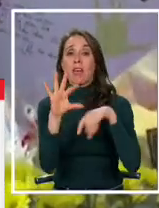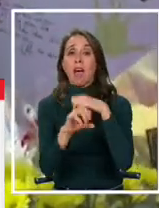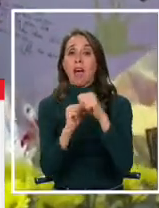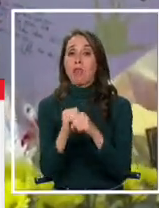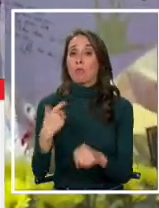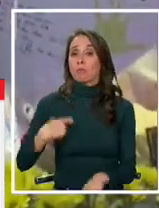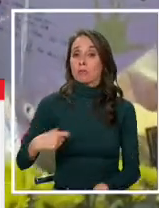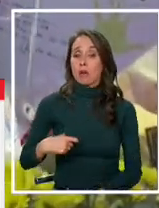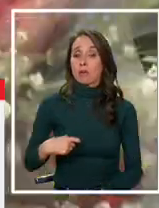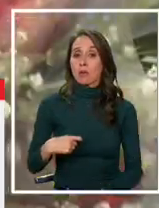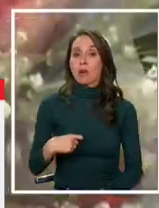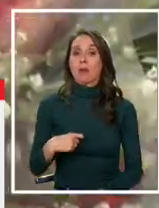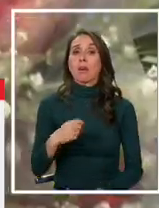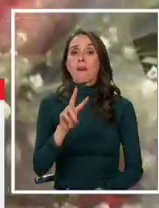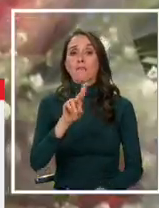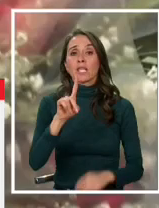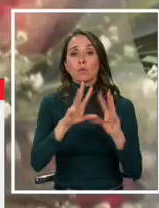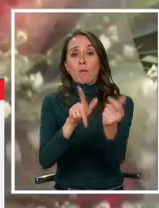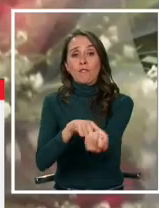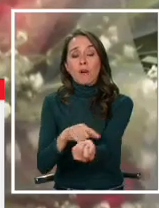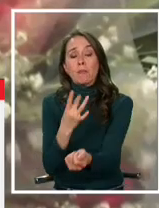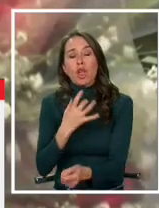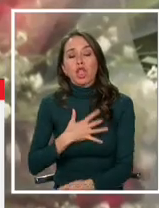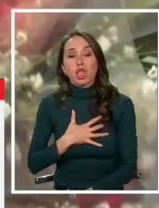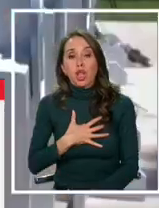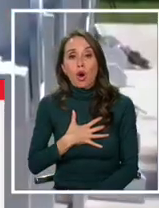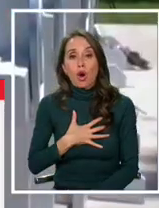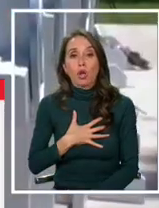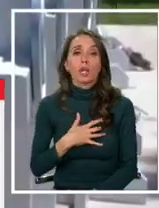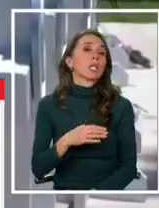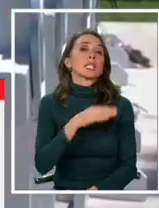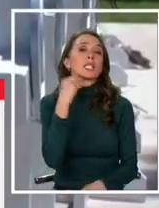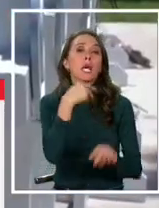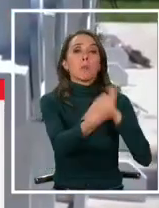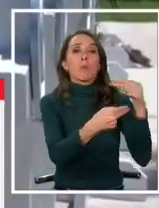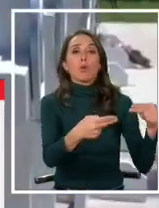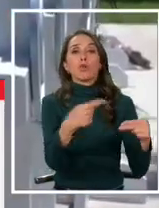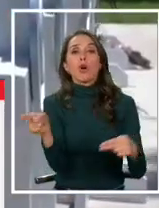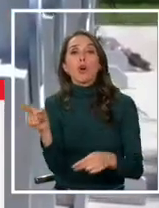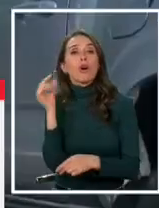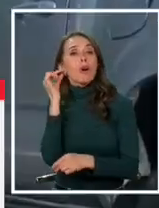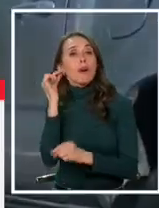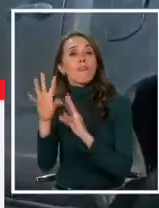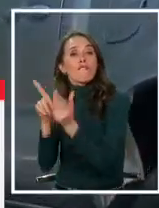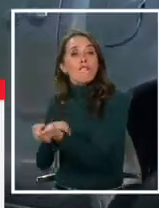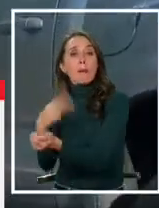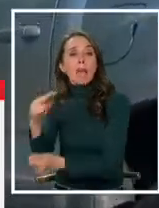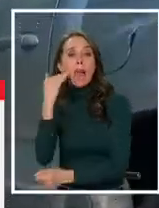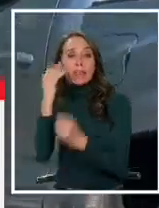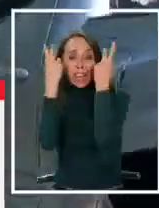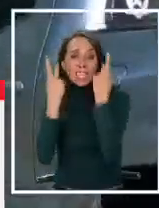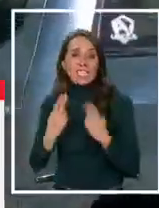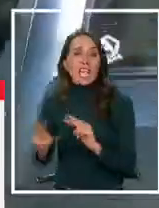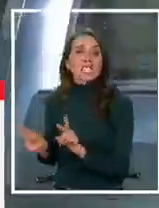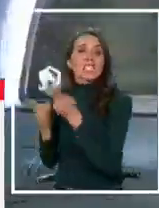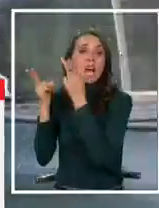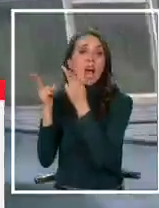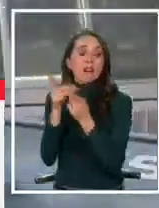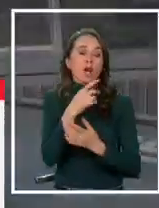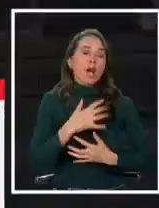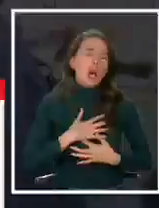Unidos el dolor de las 21 familias que no corrieron con la misma suerte de los Cerrillos está calando profundo en